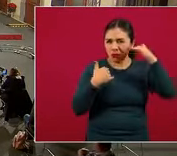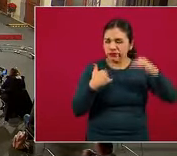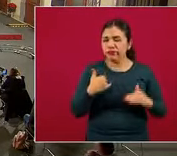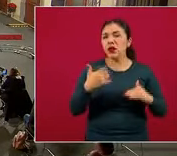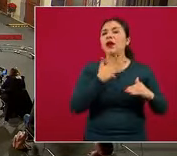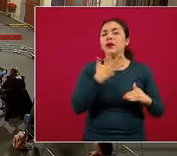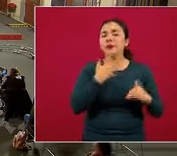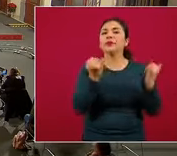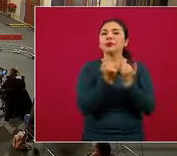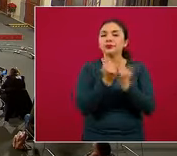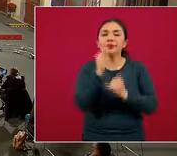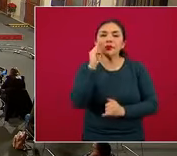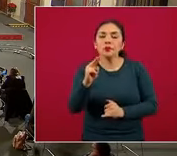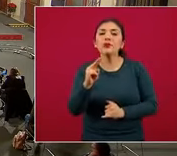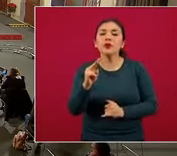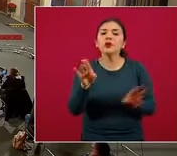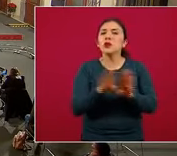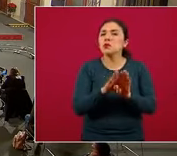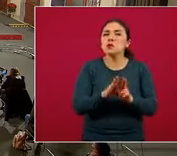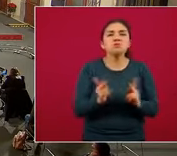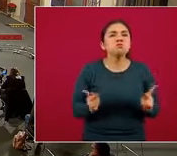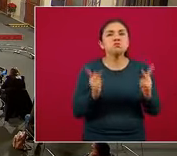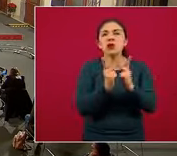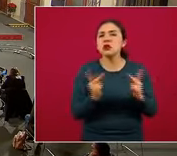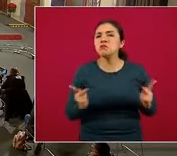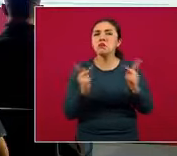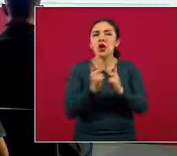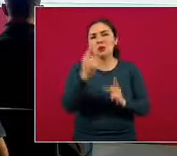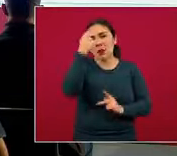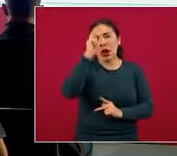prácticamente una similitud entre la